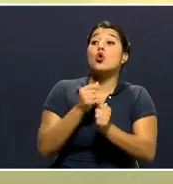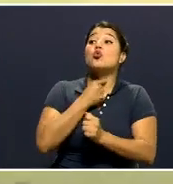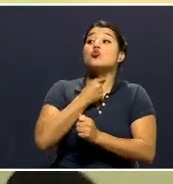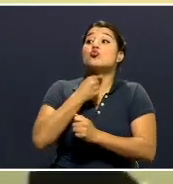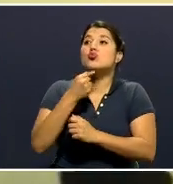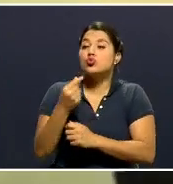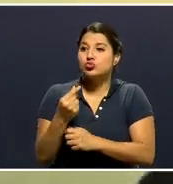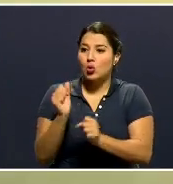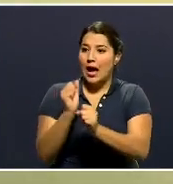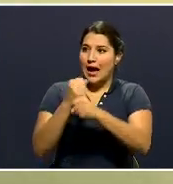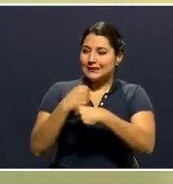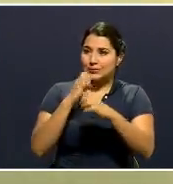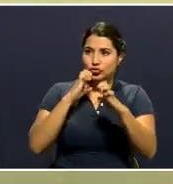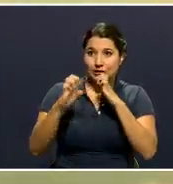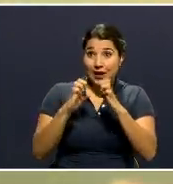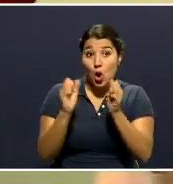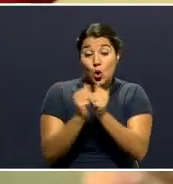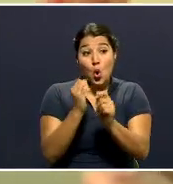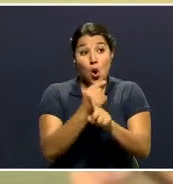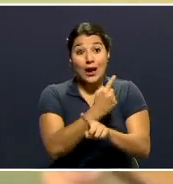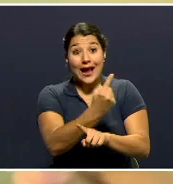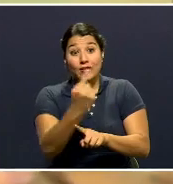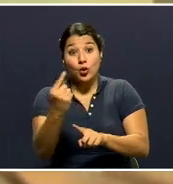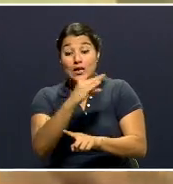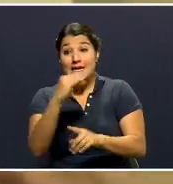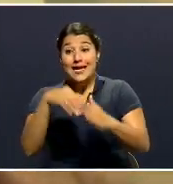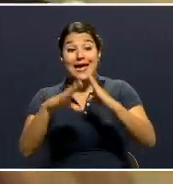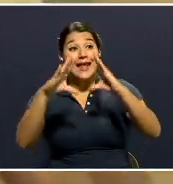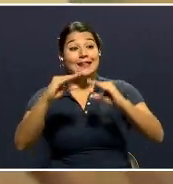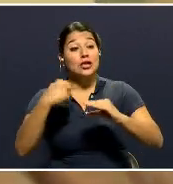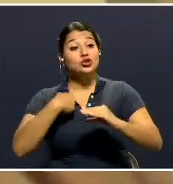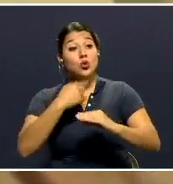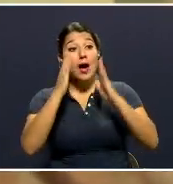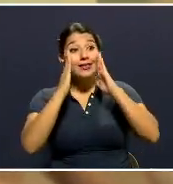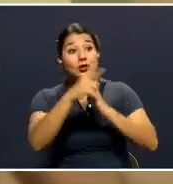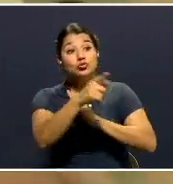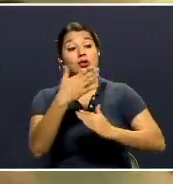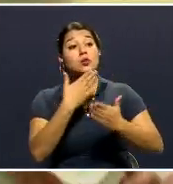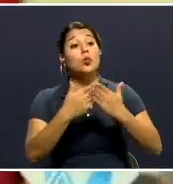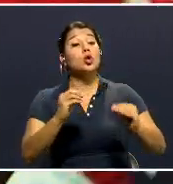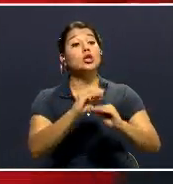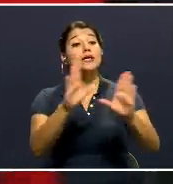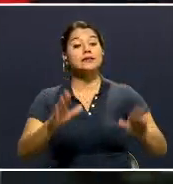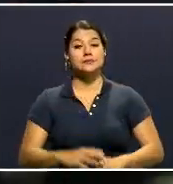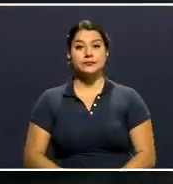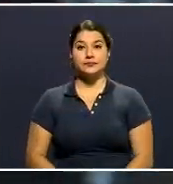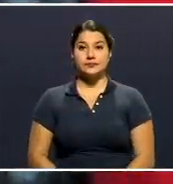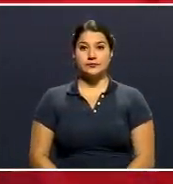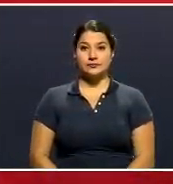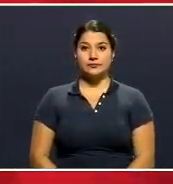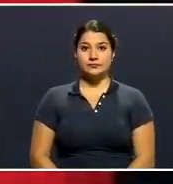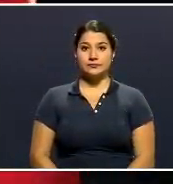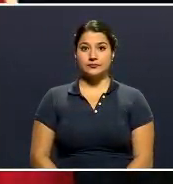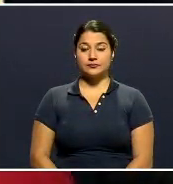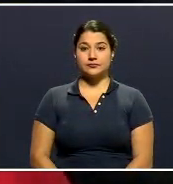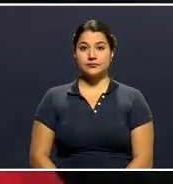una entrevista puntual con cada medio y en horas de la tarde les atiendo. Que pasen un buen día.